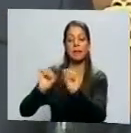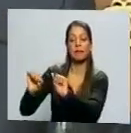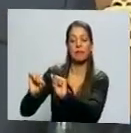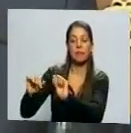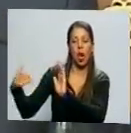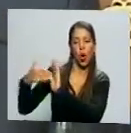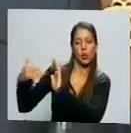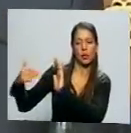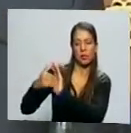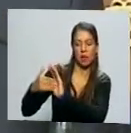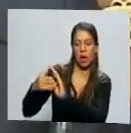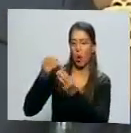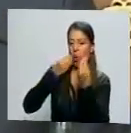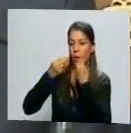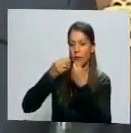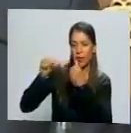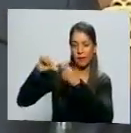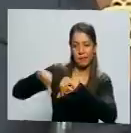económica para la